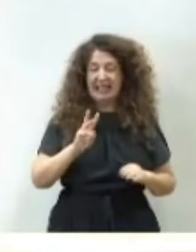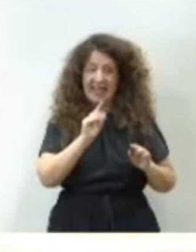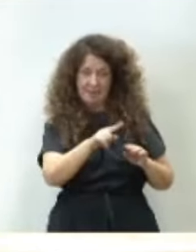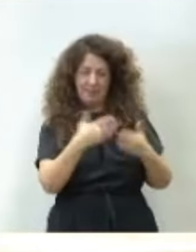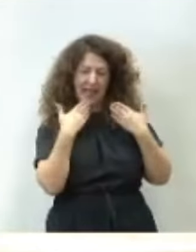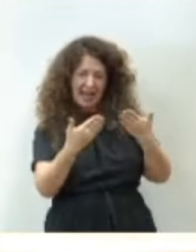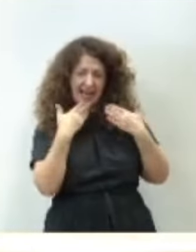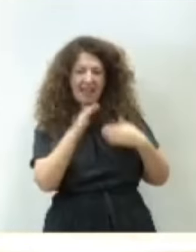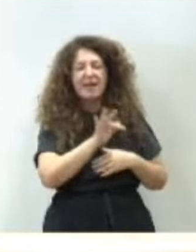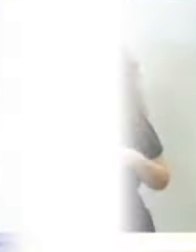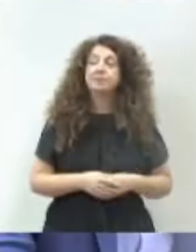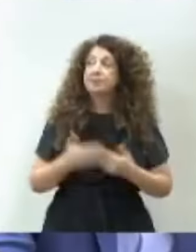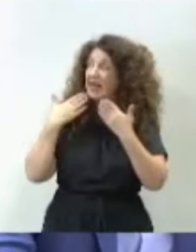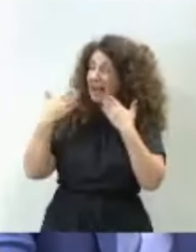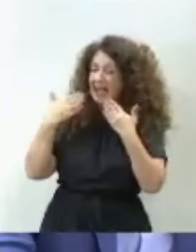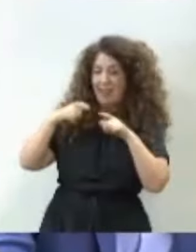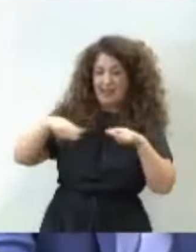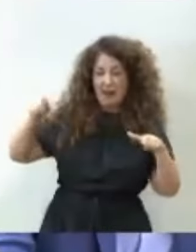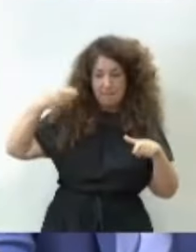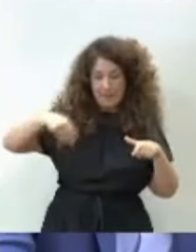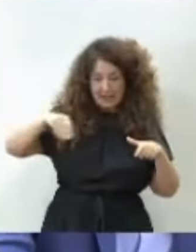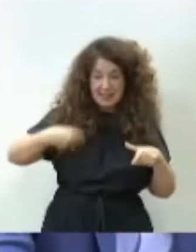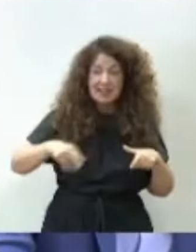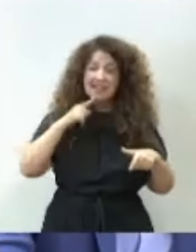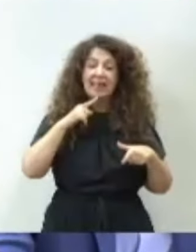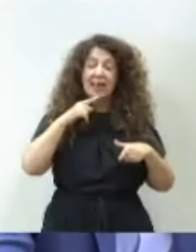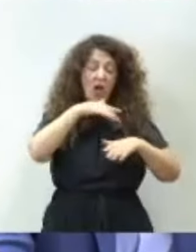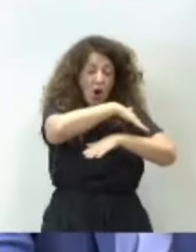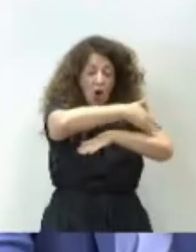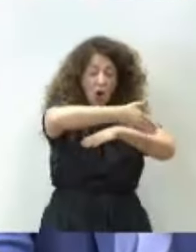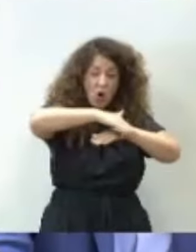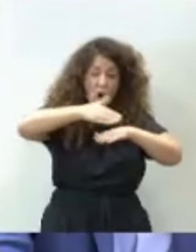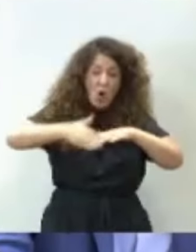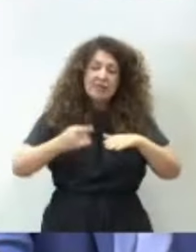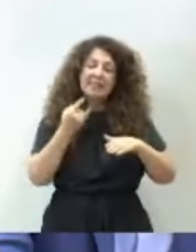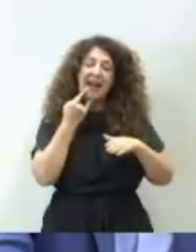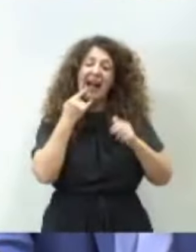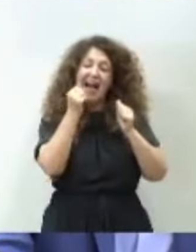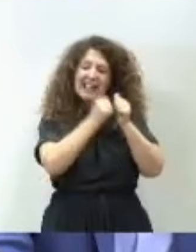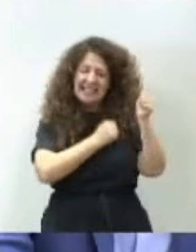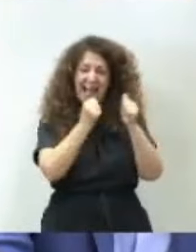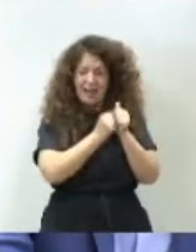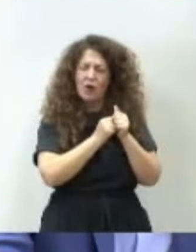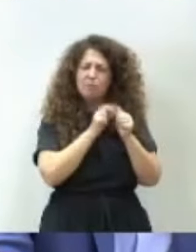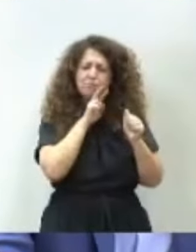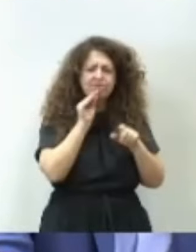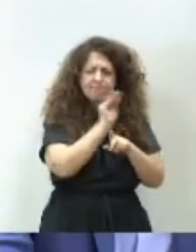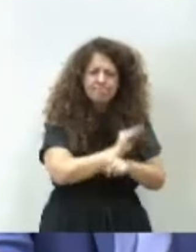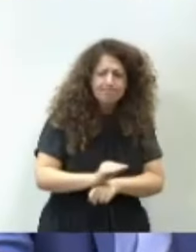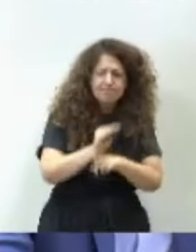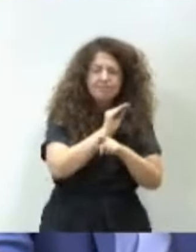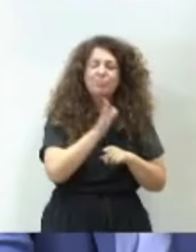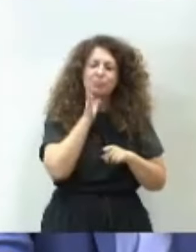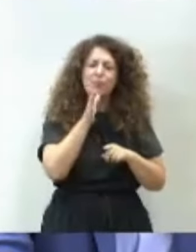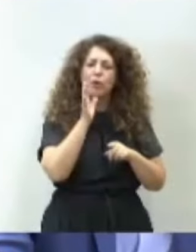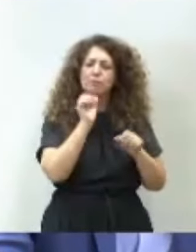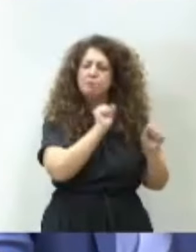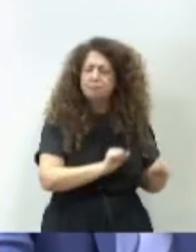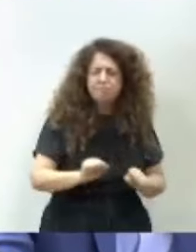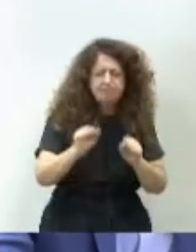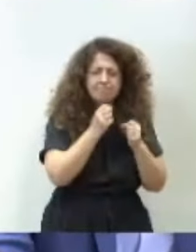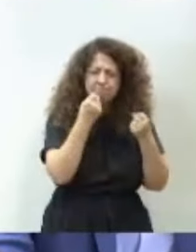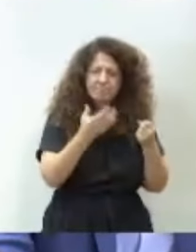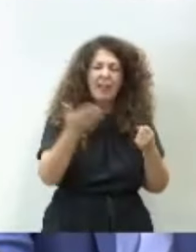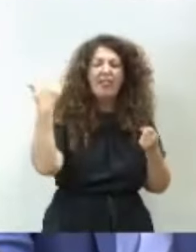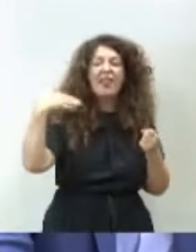Senador Armas tiene la palabra. La costa y el mar del Hierro, usted lo ha dicho, está conservado porque lo han protegido los herreños ejerciendo una pesca y un marisqueo racional desde la